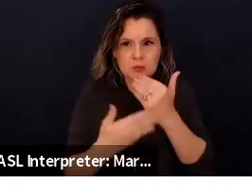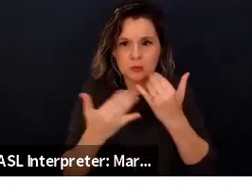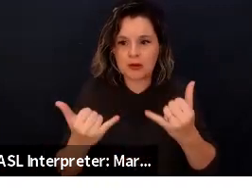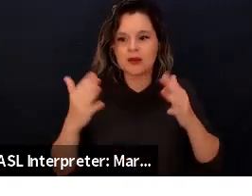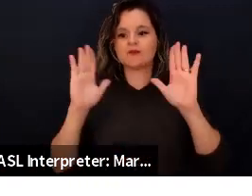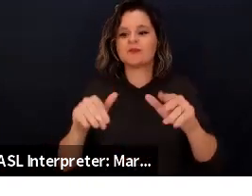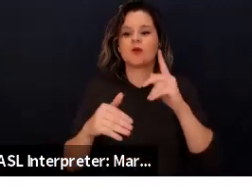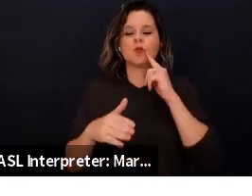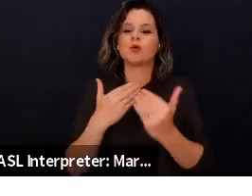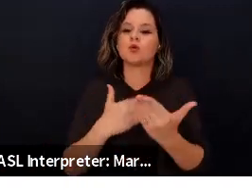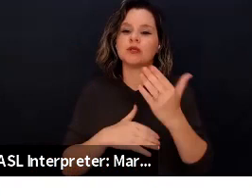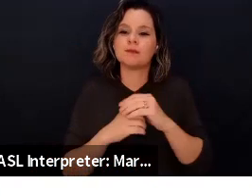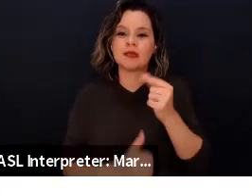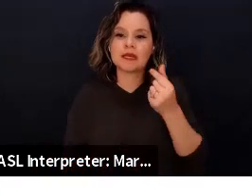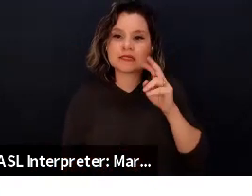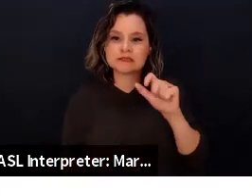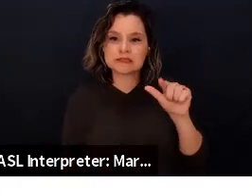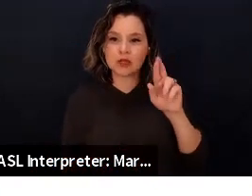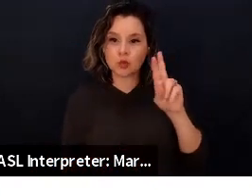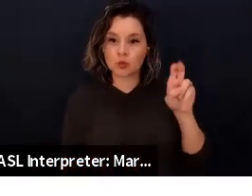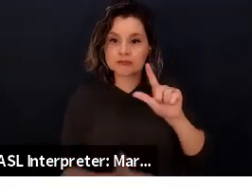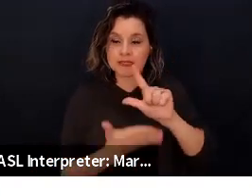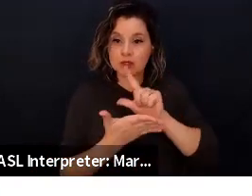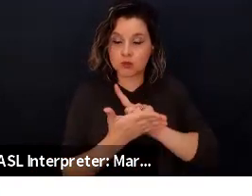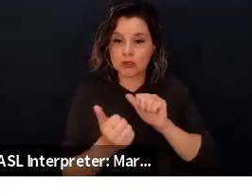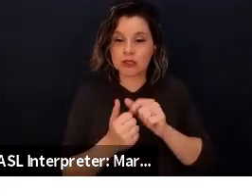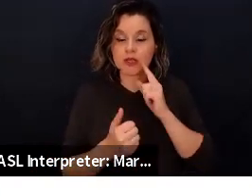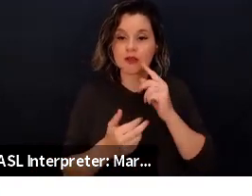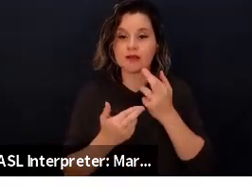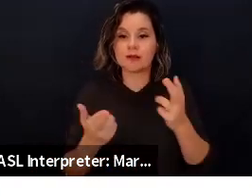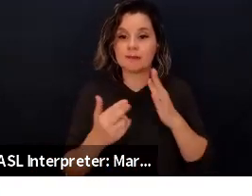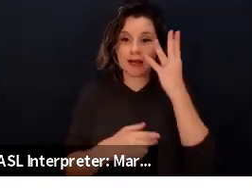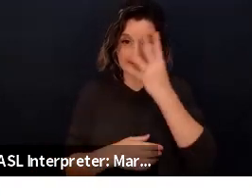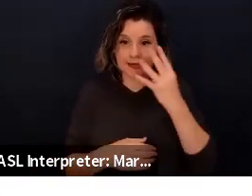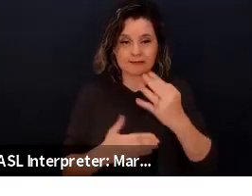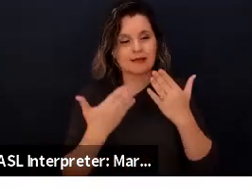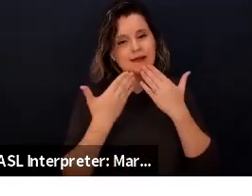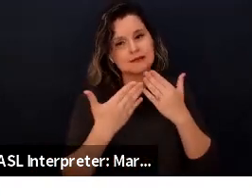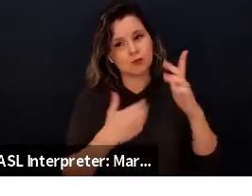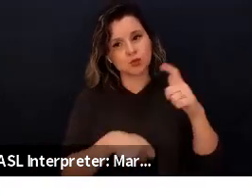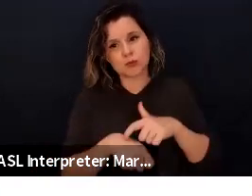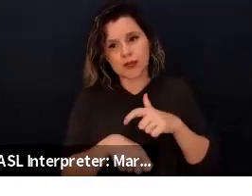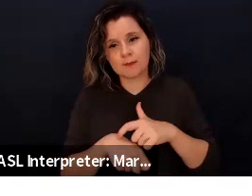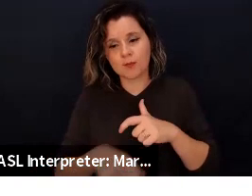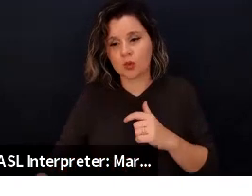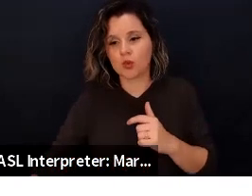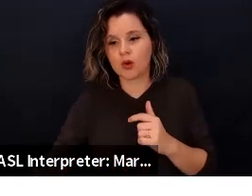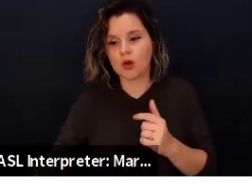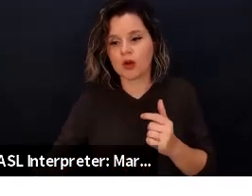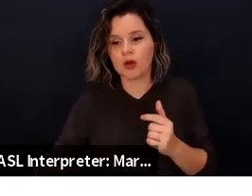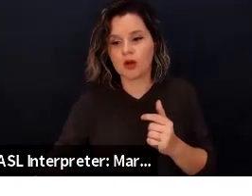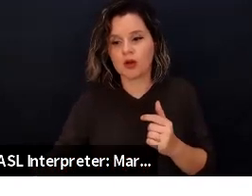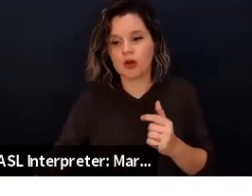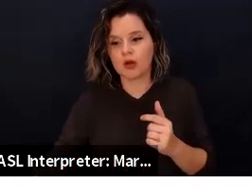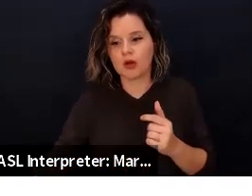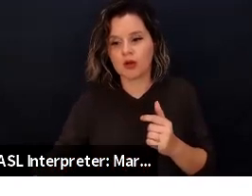buenos días, yo me llamo Grisel Ruiz, soy licenciada en el Centro de Recursos para los Migrantes y muchas gracias por su tiempo. Hoy yo voy a discutir